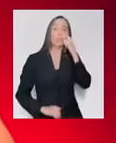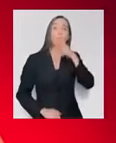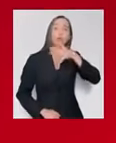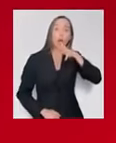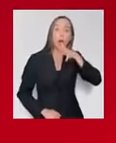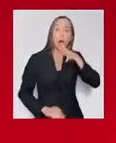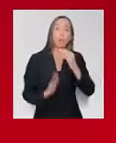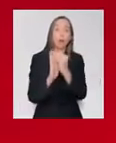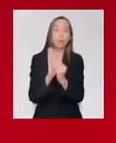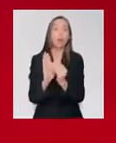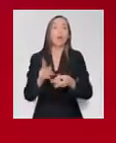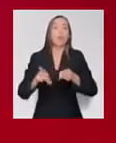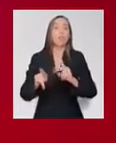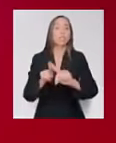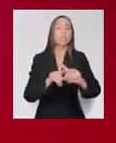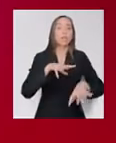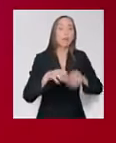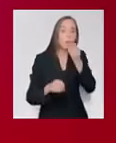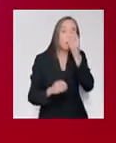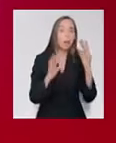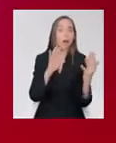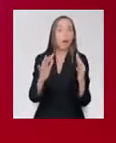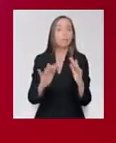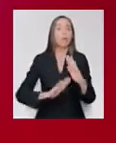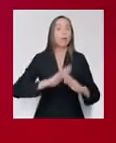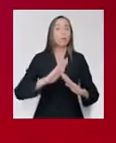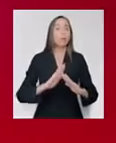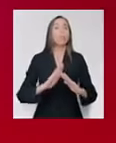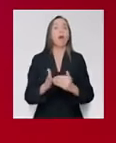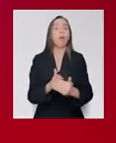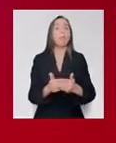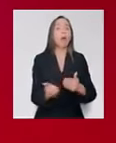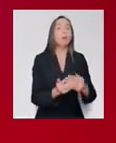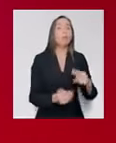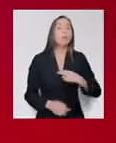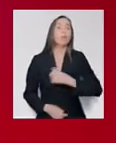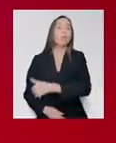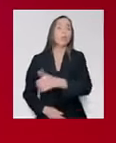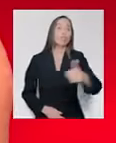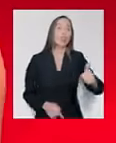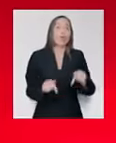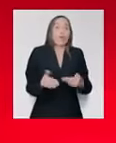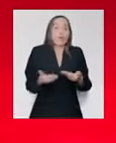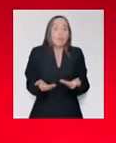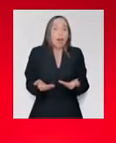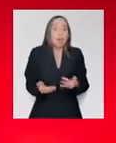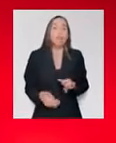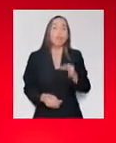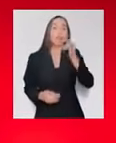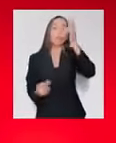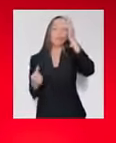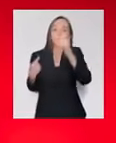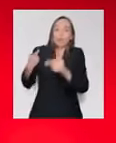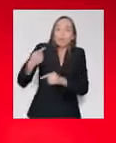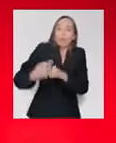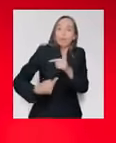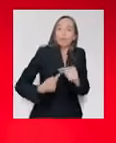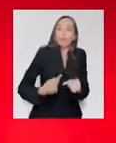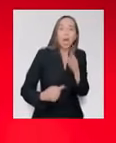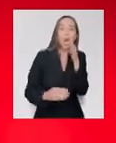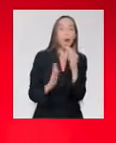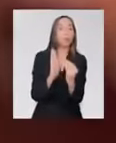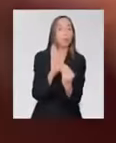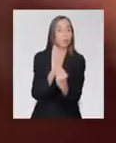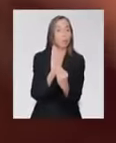el derecho humano al agua, la biodiversidad y la protección de los bienes naturales comunes para el presente y las futuras